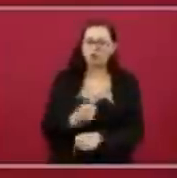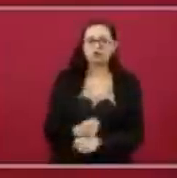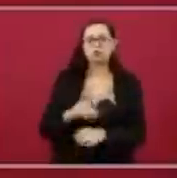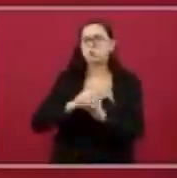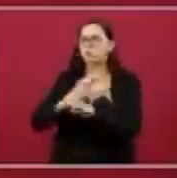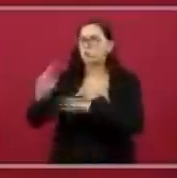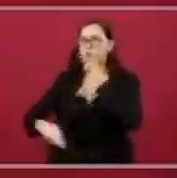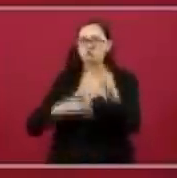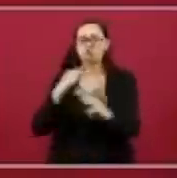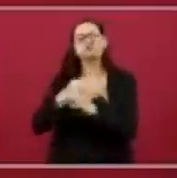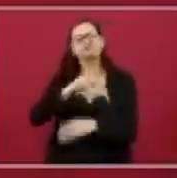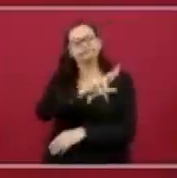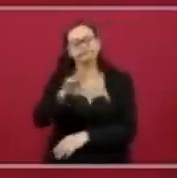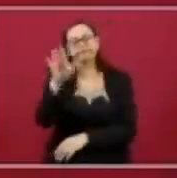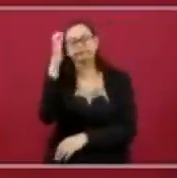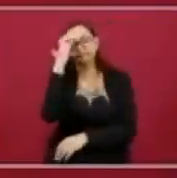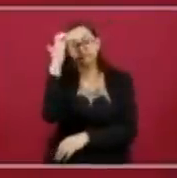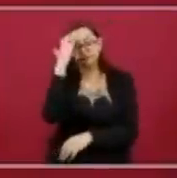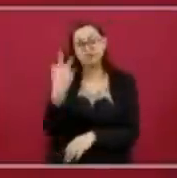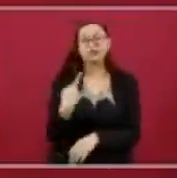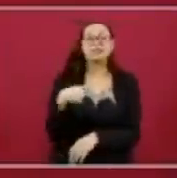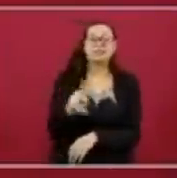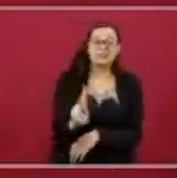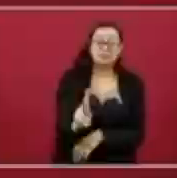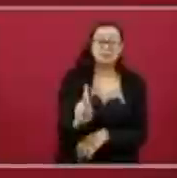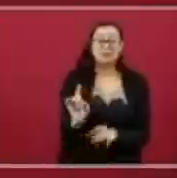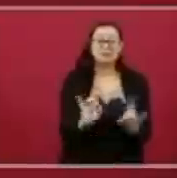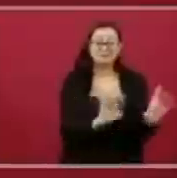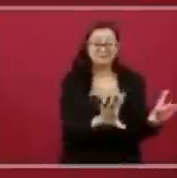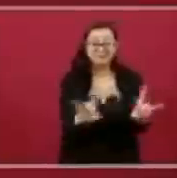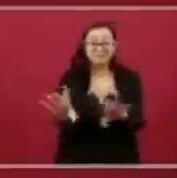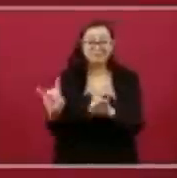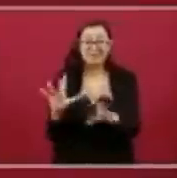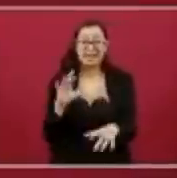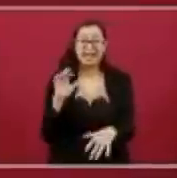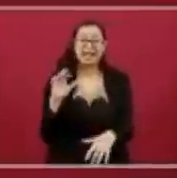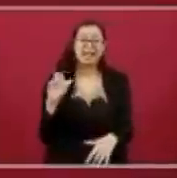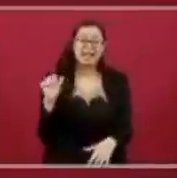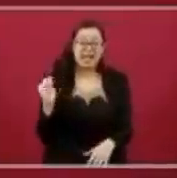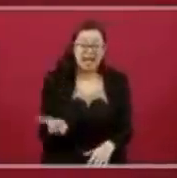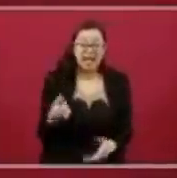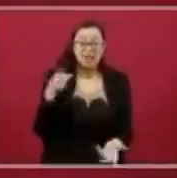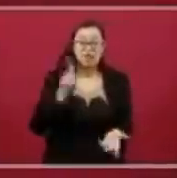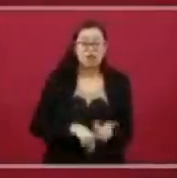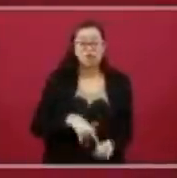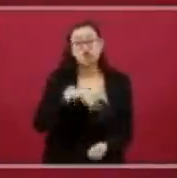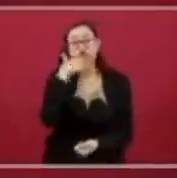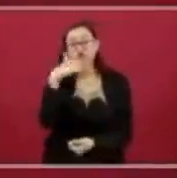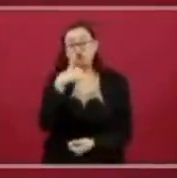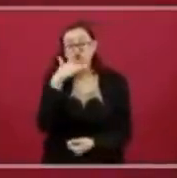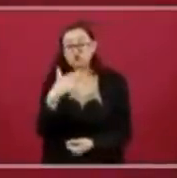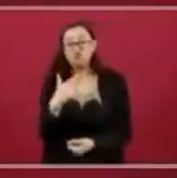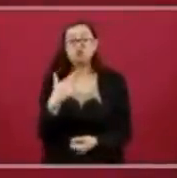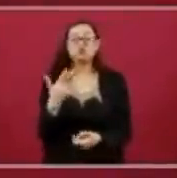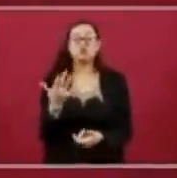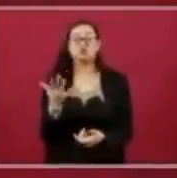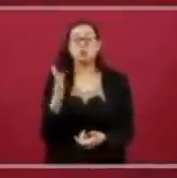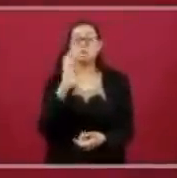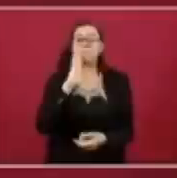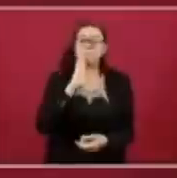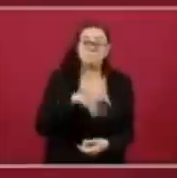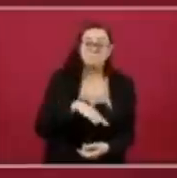notarios. Sin embargo, si hay algunas situaciones de actos ilícitos por parte de los notarios,